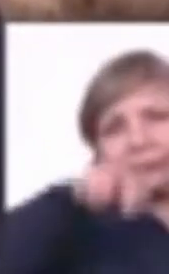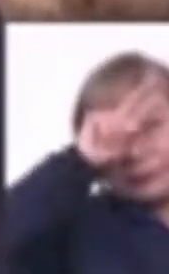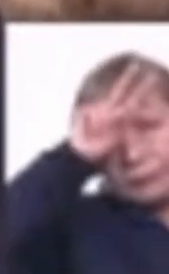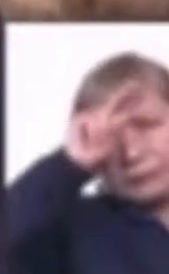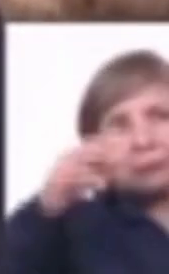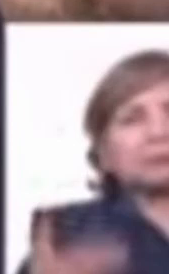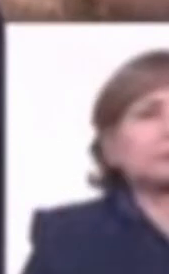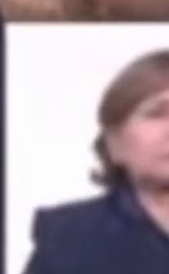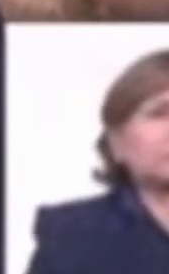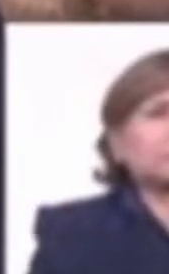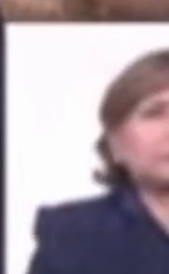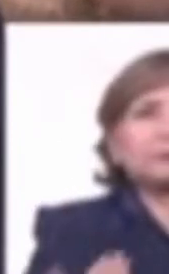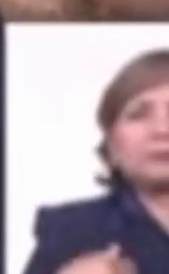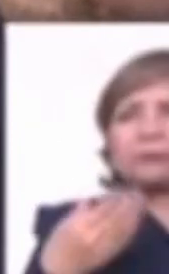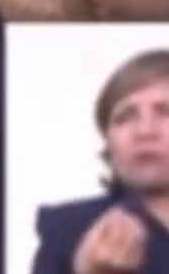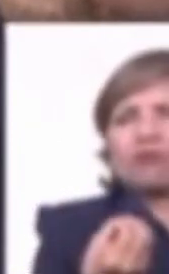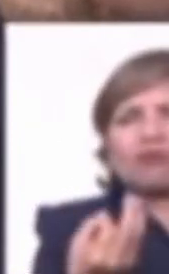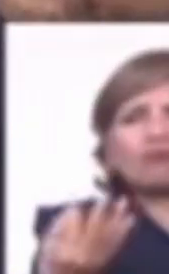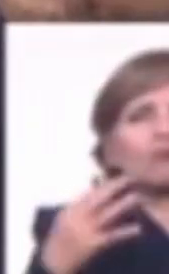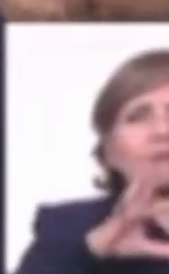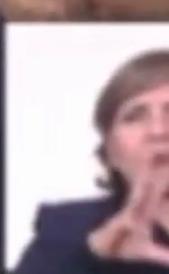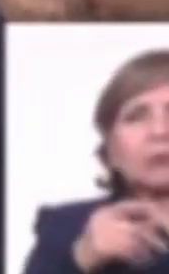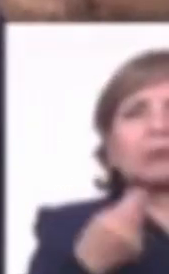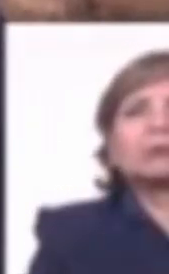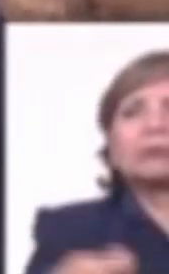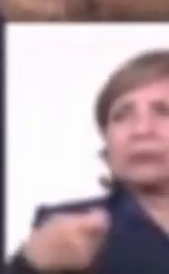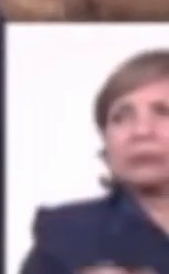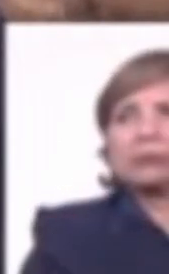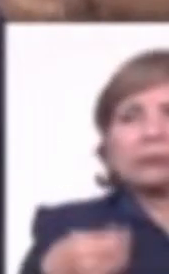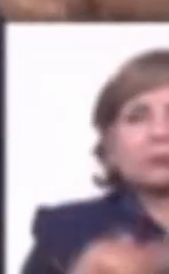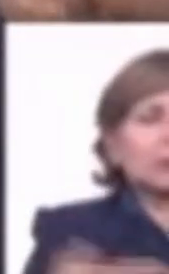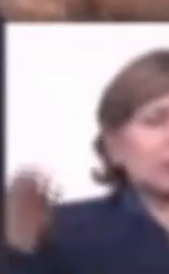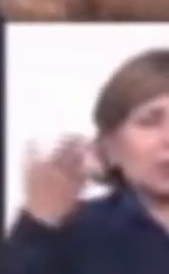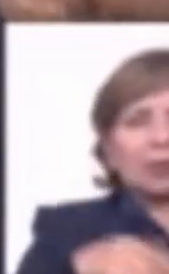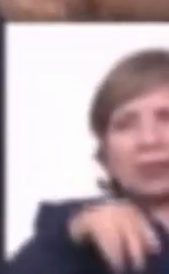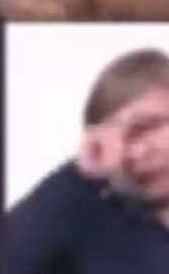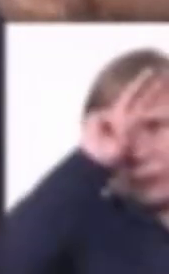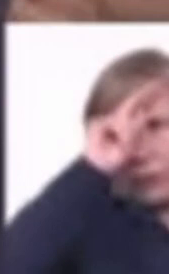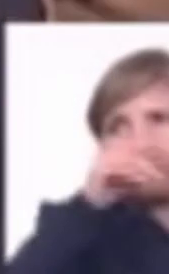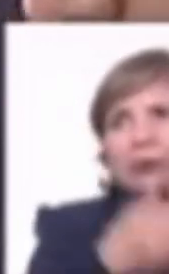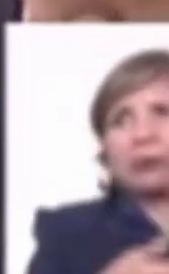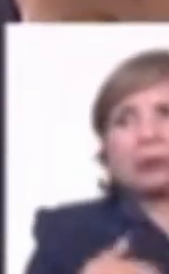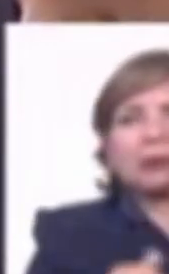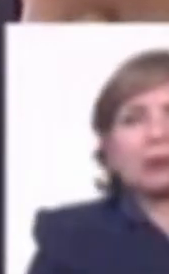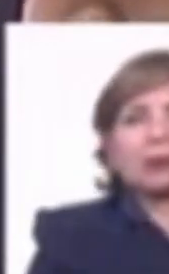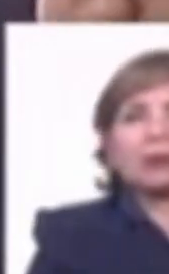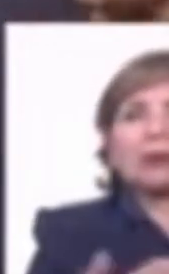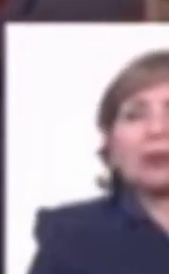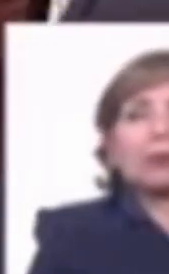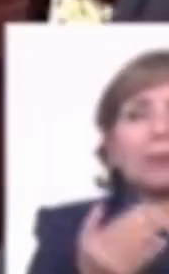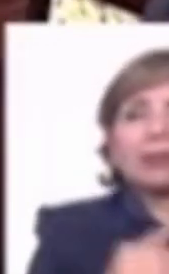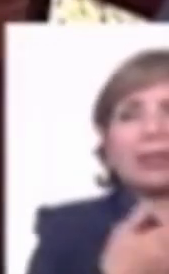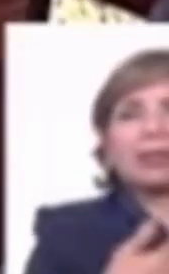en el en el Perú se alta delincuencia quién inversionista podrá traer su inversión aquí al Perú Si de